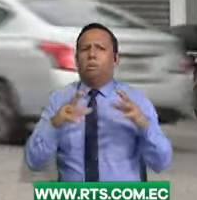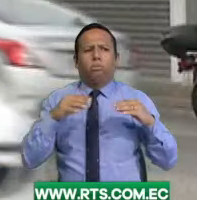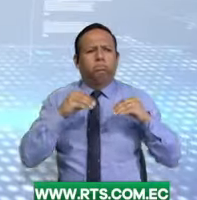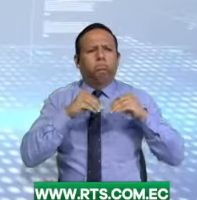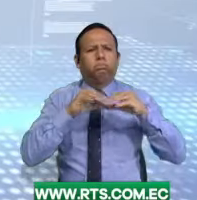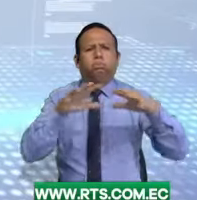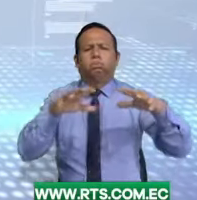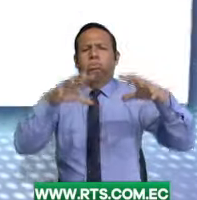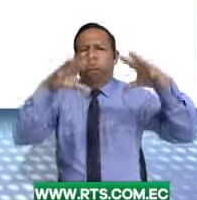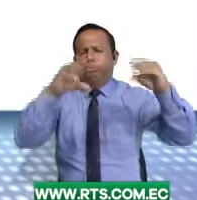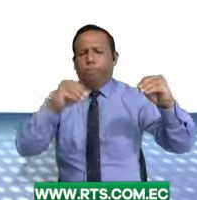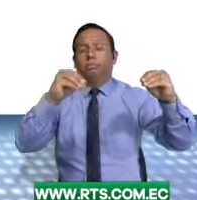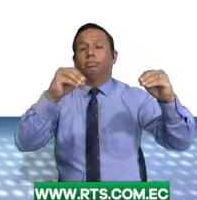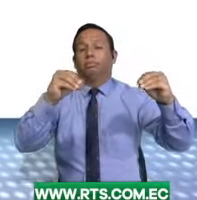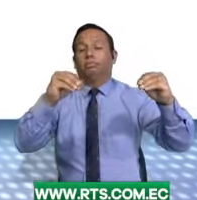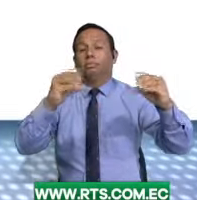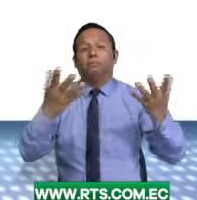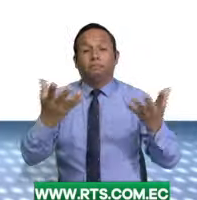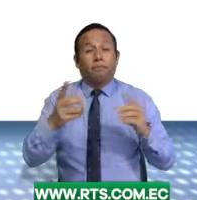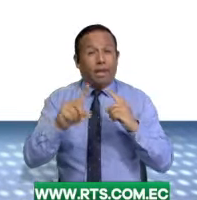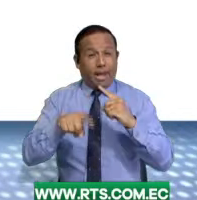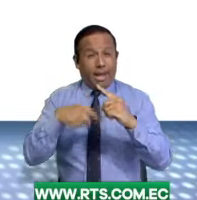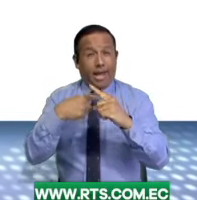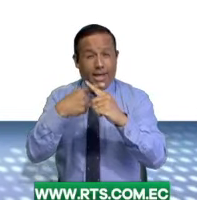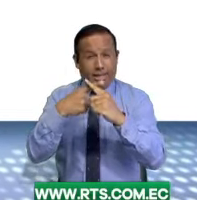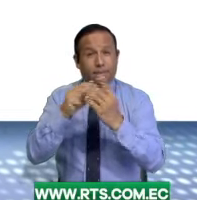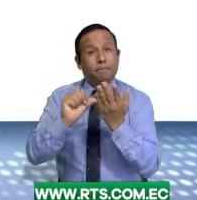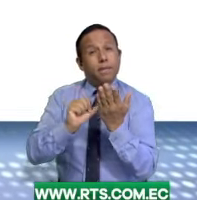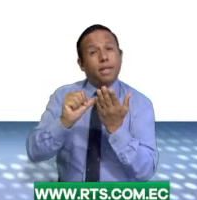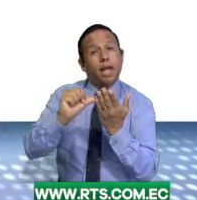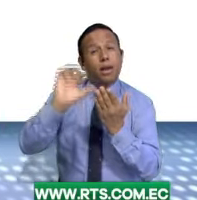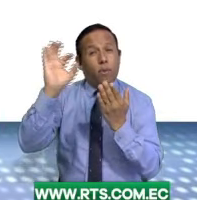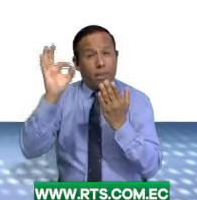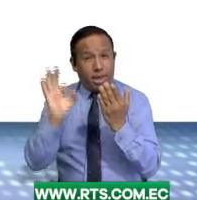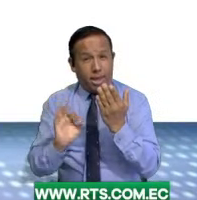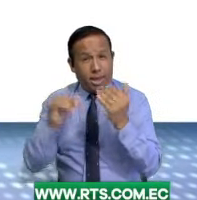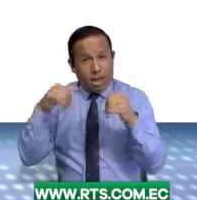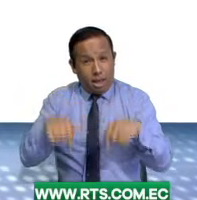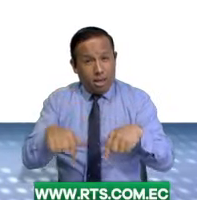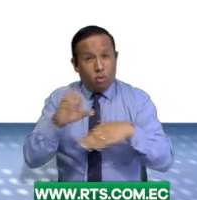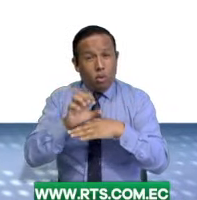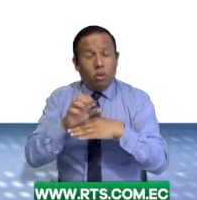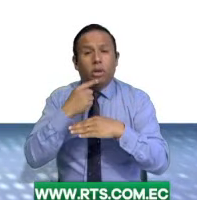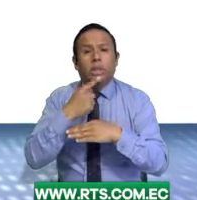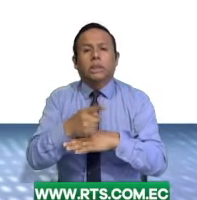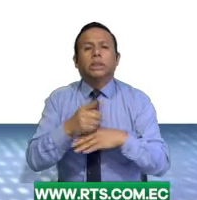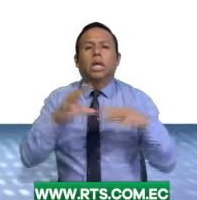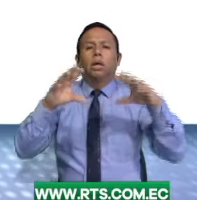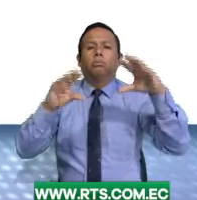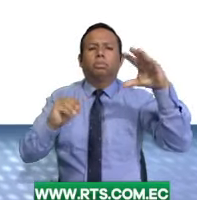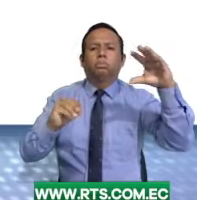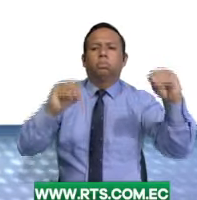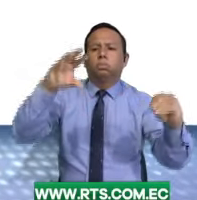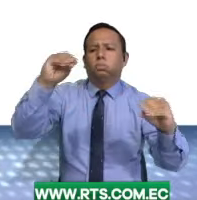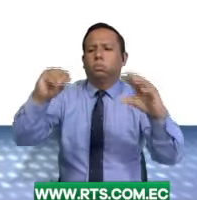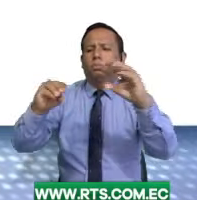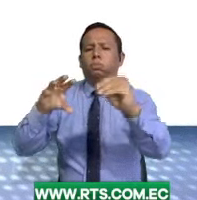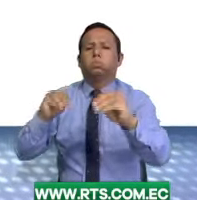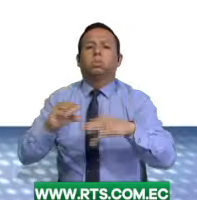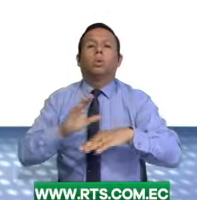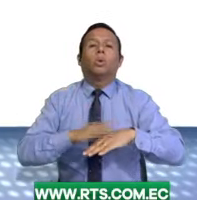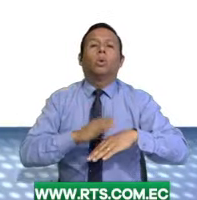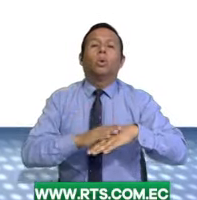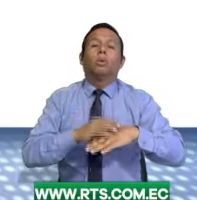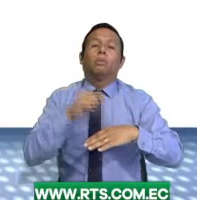situación. En su cuenta de ex, el Ministerio de Energía informó que las desconexiones eléctricas se deben